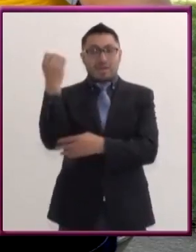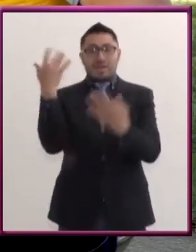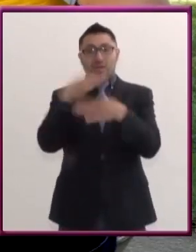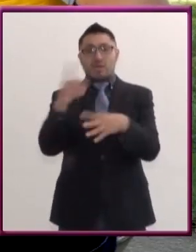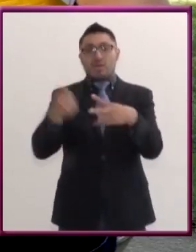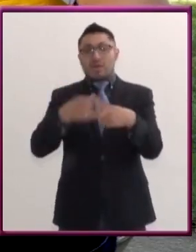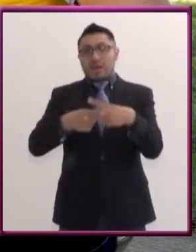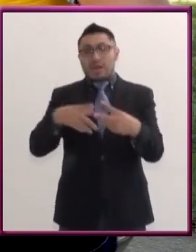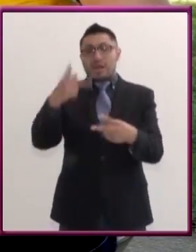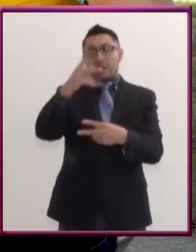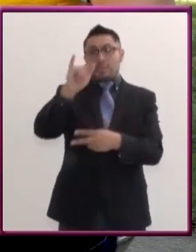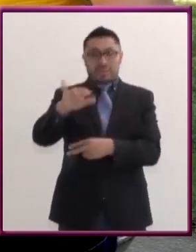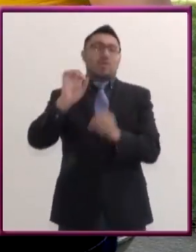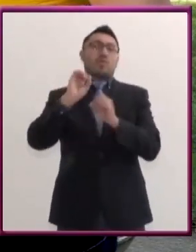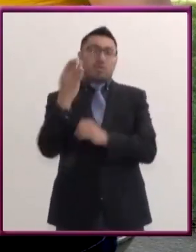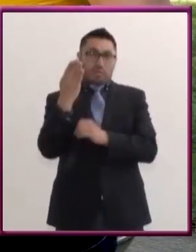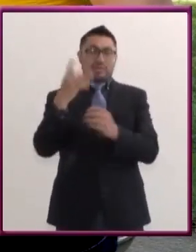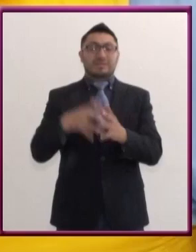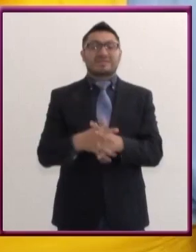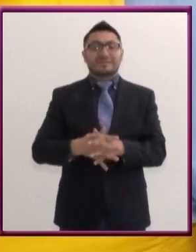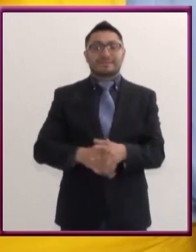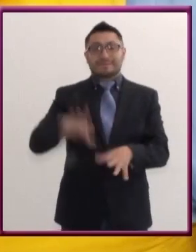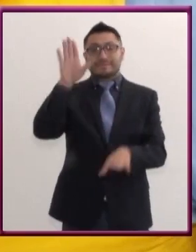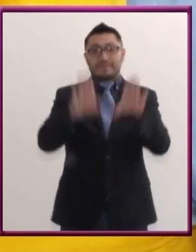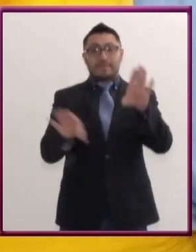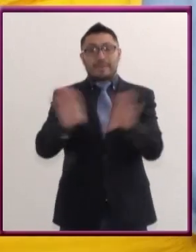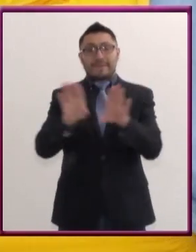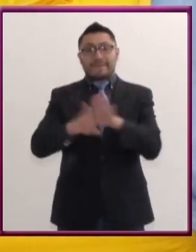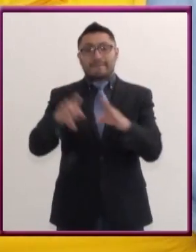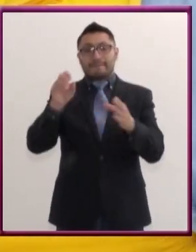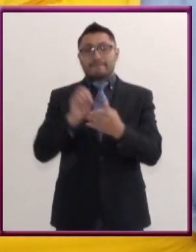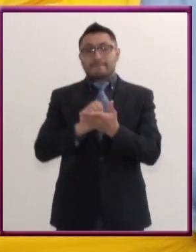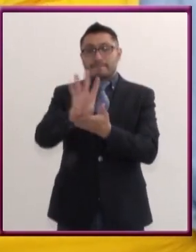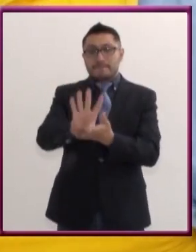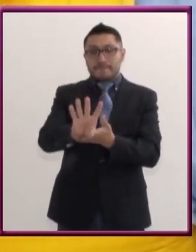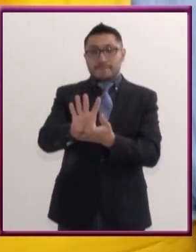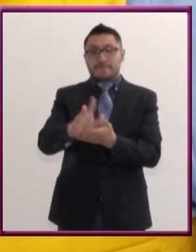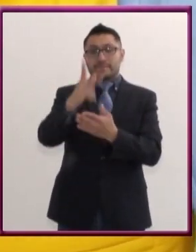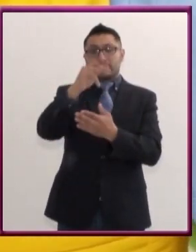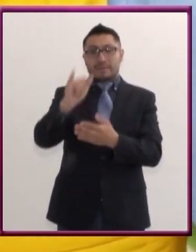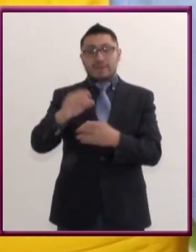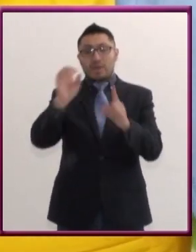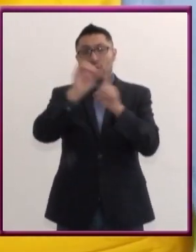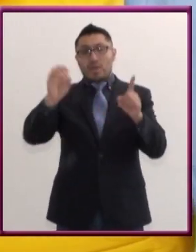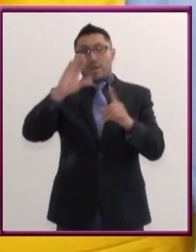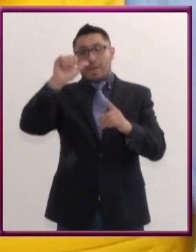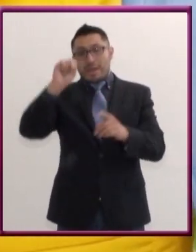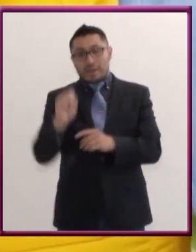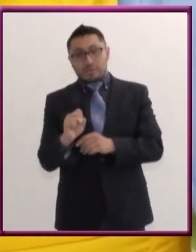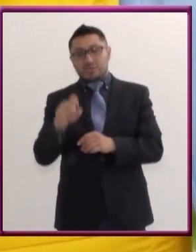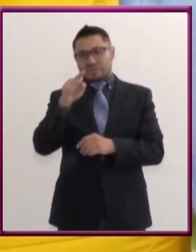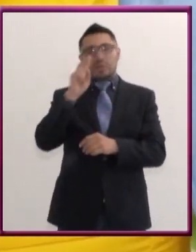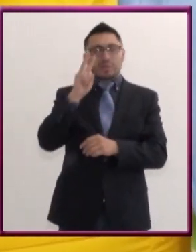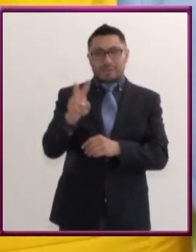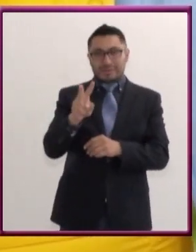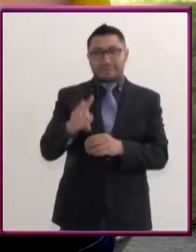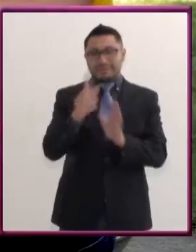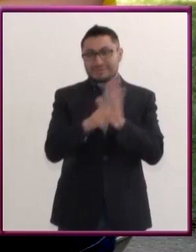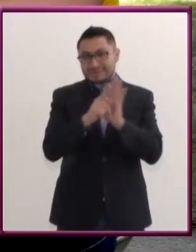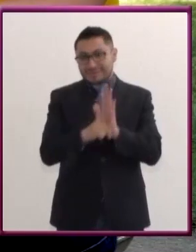sobre matemáticas y sobre pi, obviamente. Y a veces proyectan la película de Pi, El orden del caos, y la discuten. ¿La has